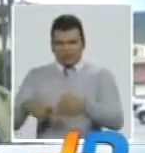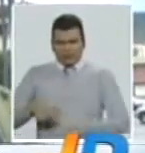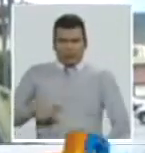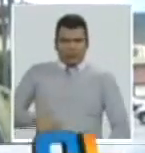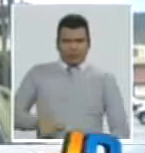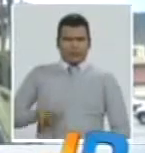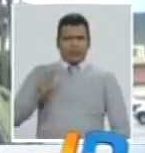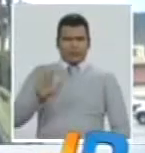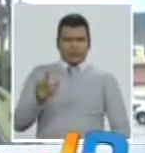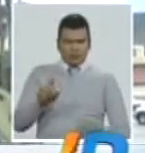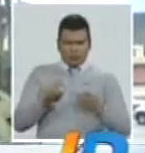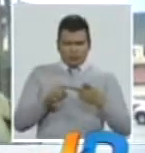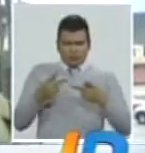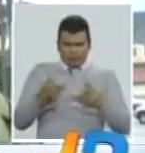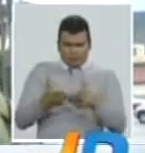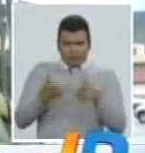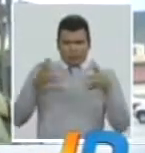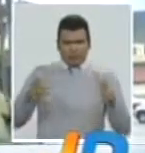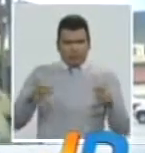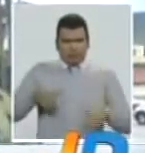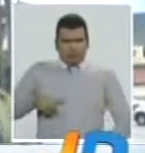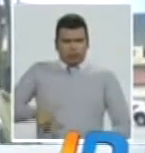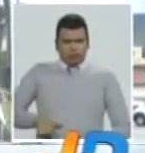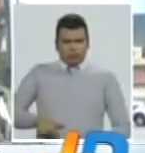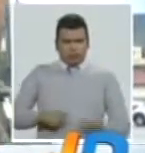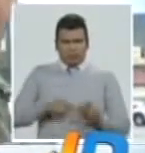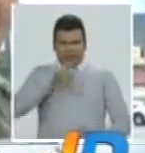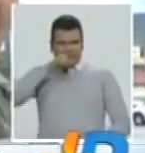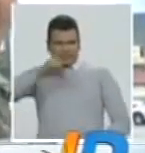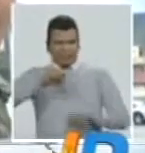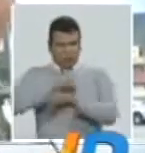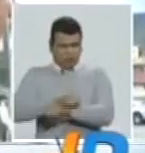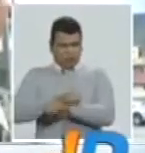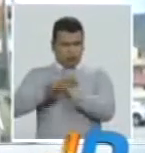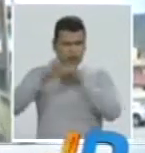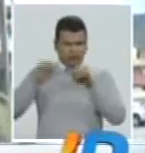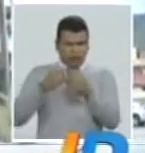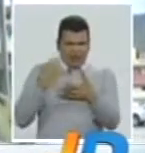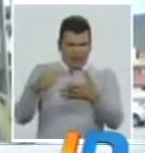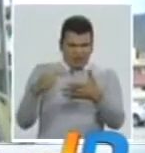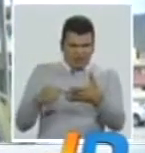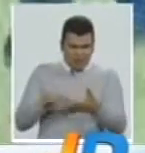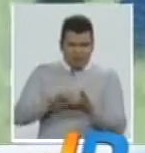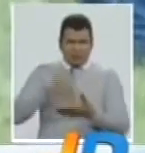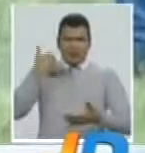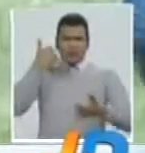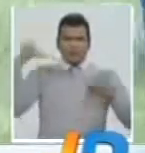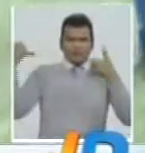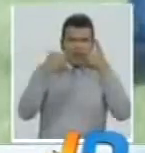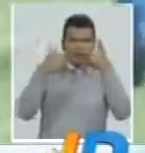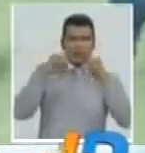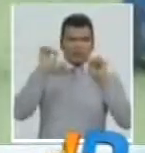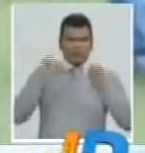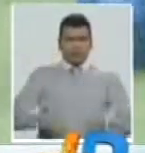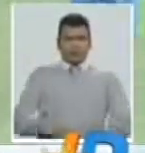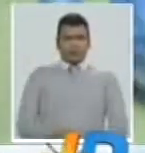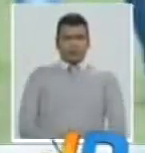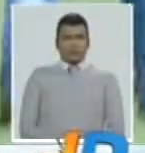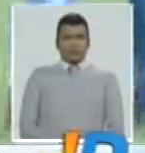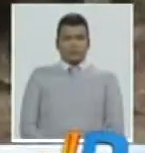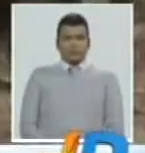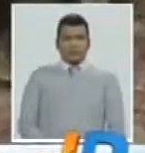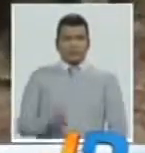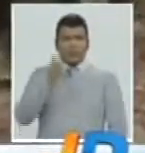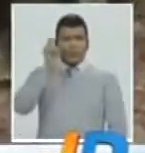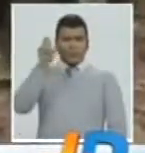5 fusiles, 2 escopetas, una granada de mano, abundante material de guerra, intendencia y comunicaciones. Según el desmovilizado, uno de